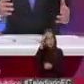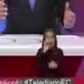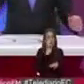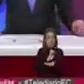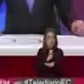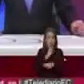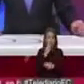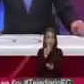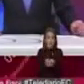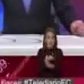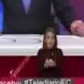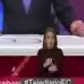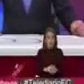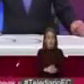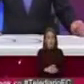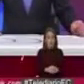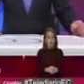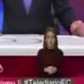economía ecuatoriana?